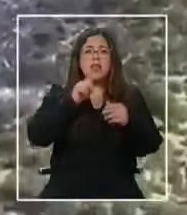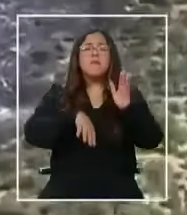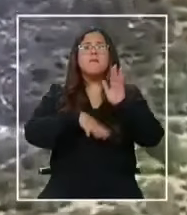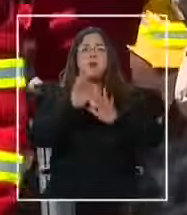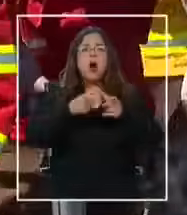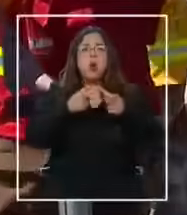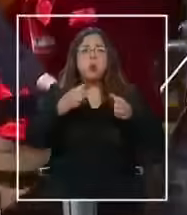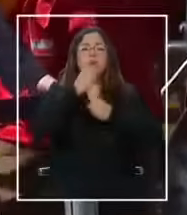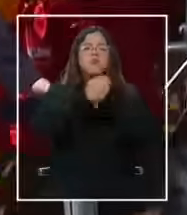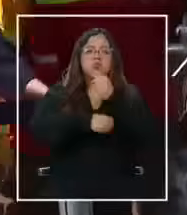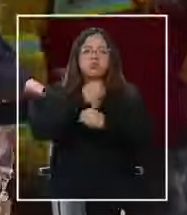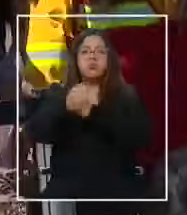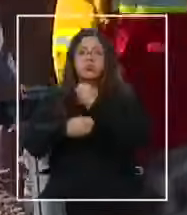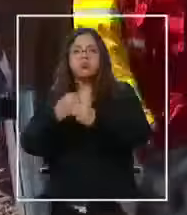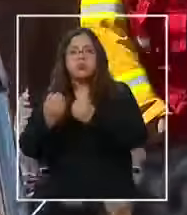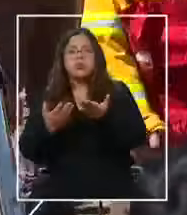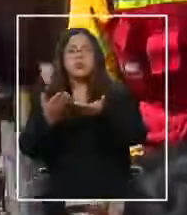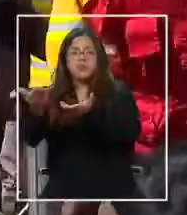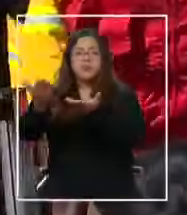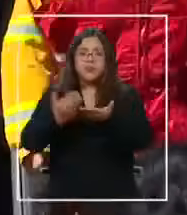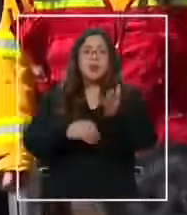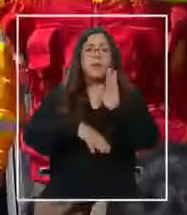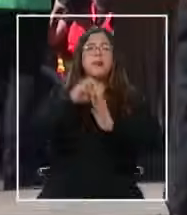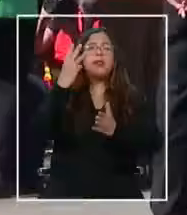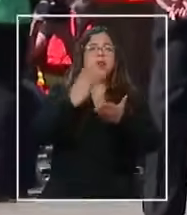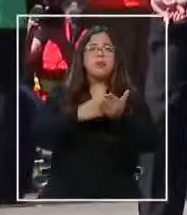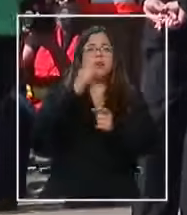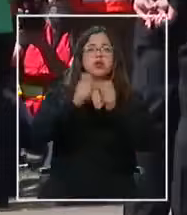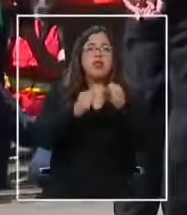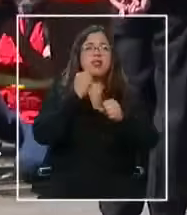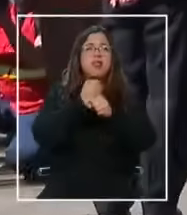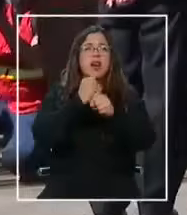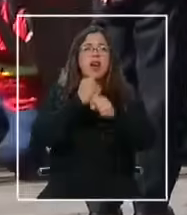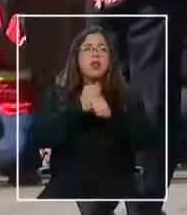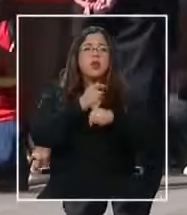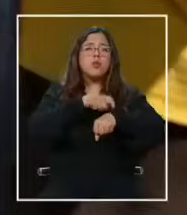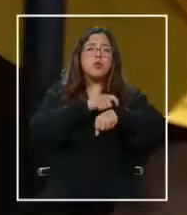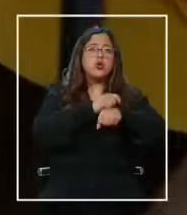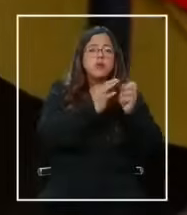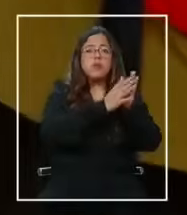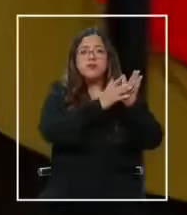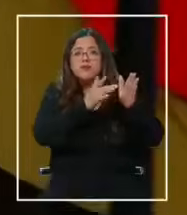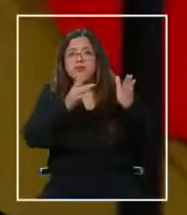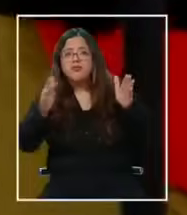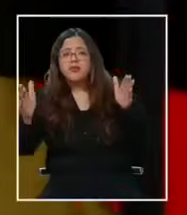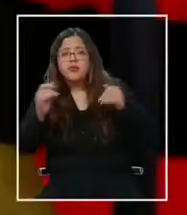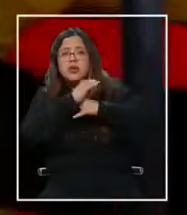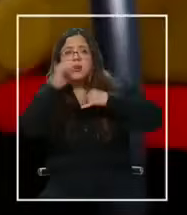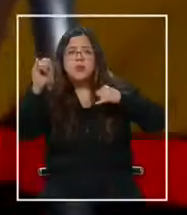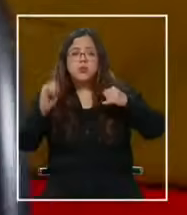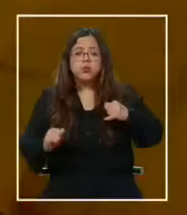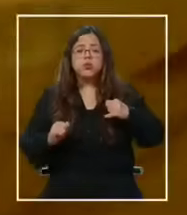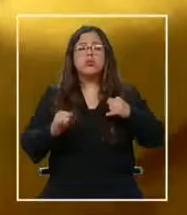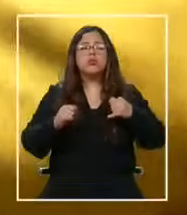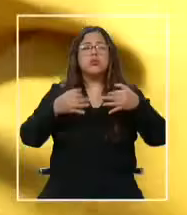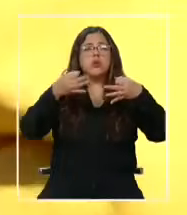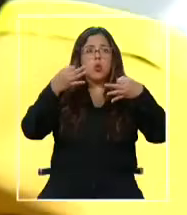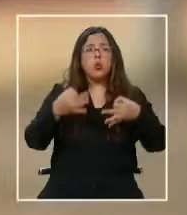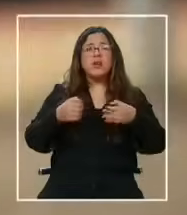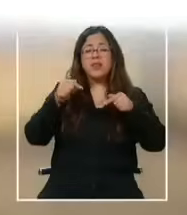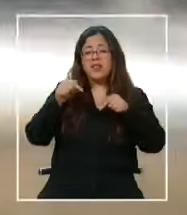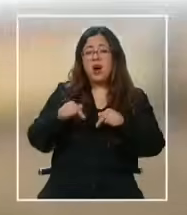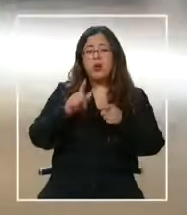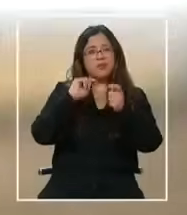brigadistas más de 3,000 trabajadores temporales fueron contratados en el último año en un proceso que buscará desde ahora mejorar sus filtros de